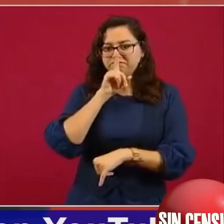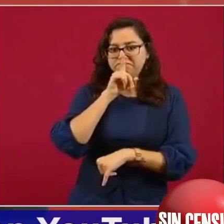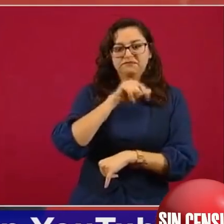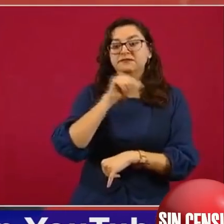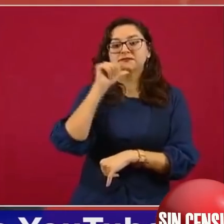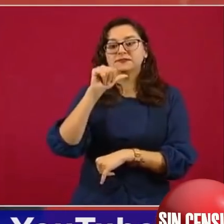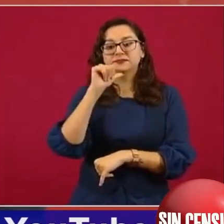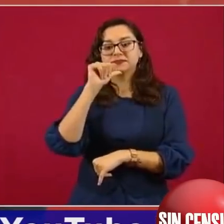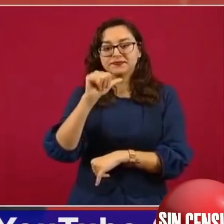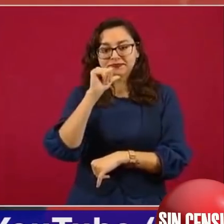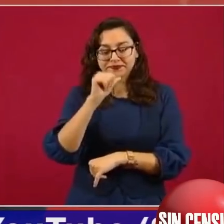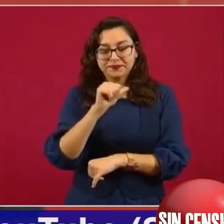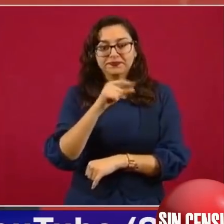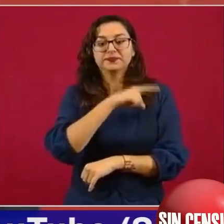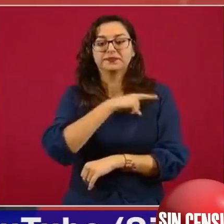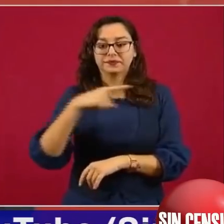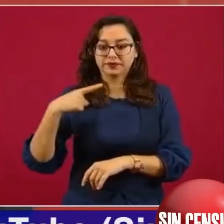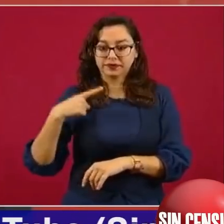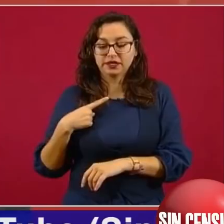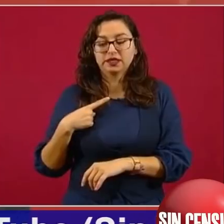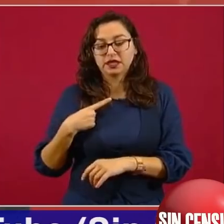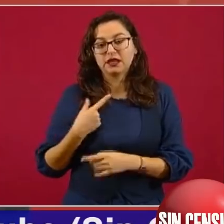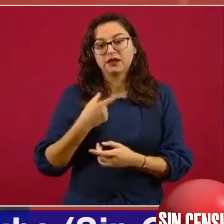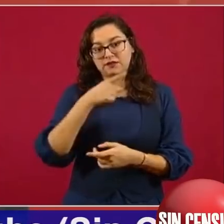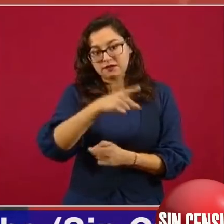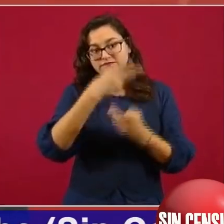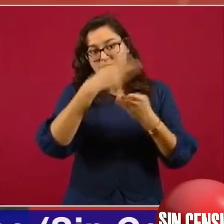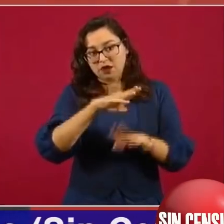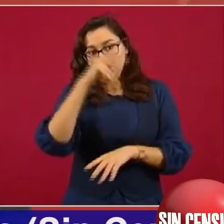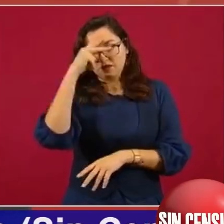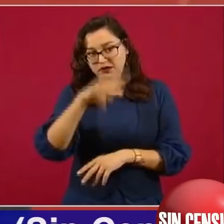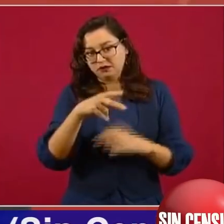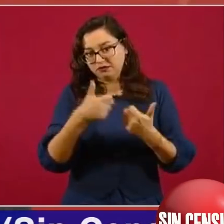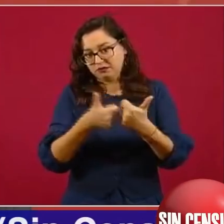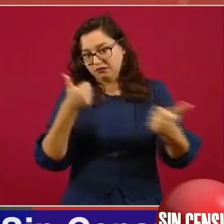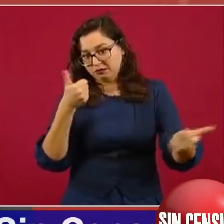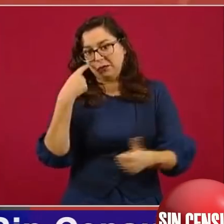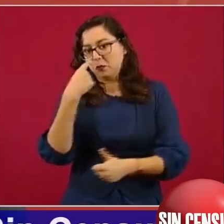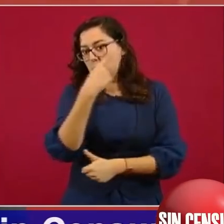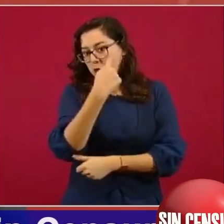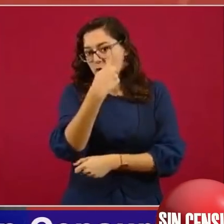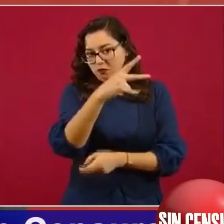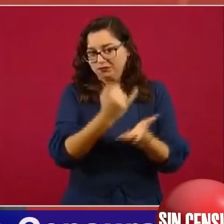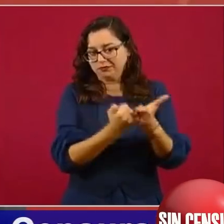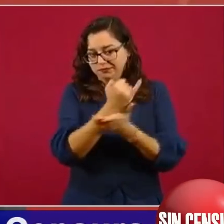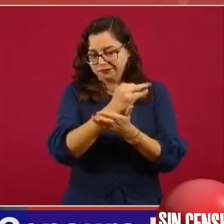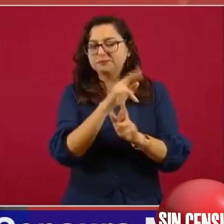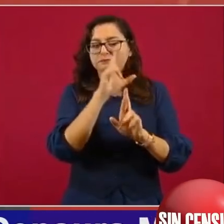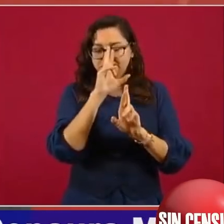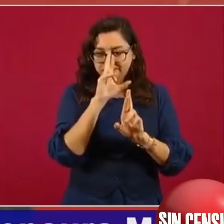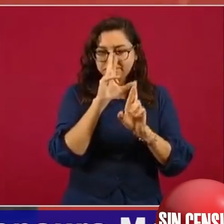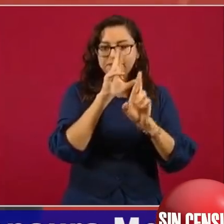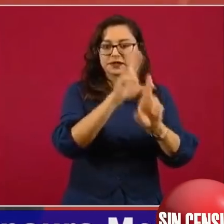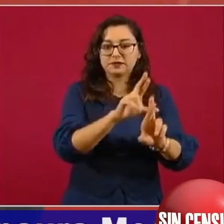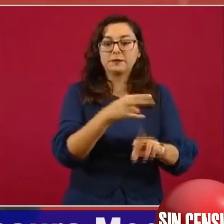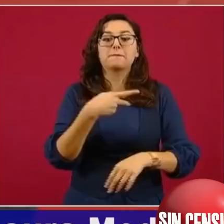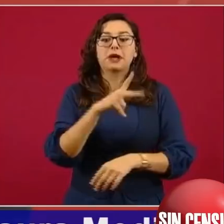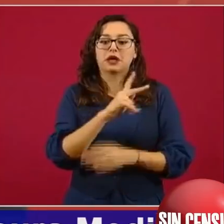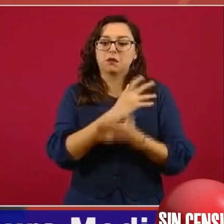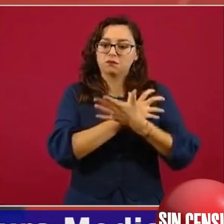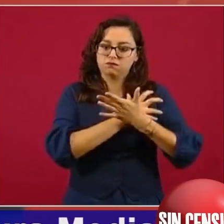Desde luego hay que respetar la autonomía del Banco de México, pero tampoco